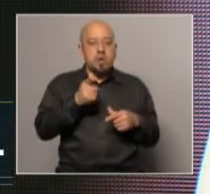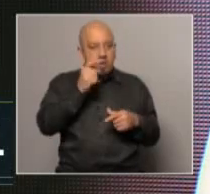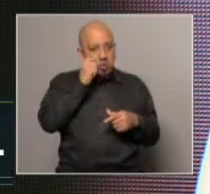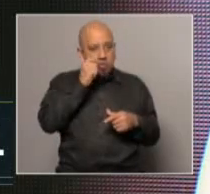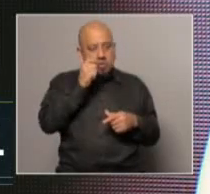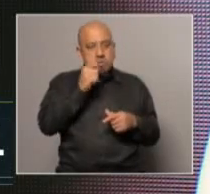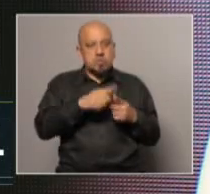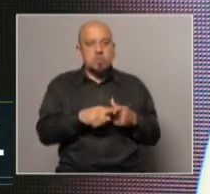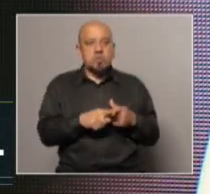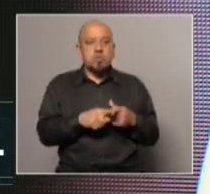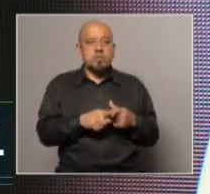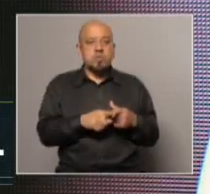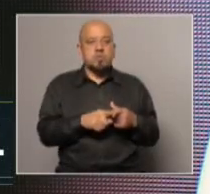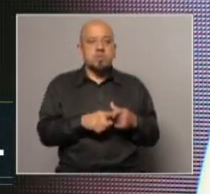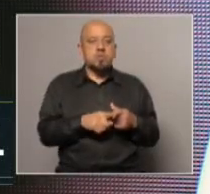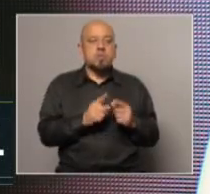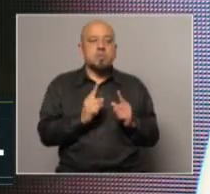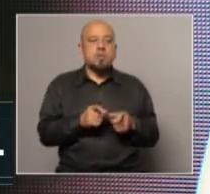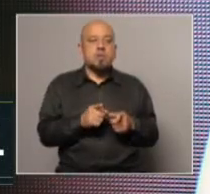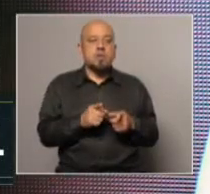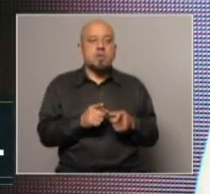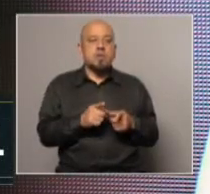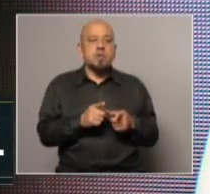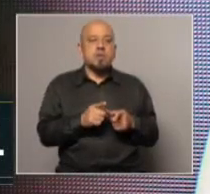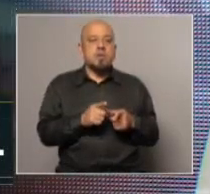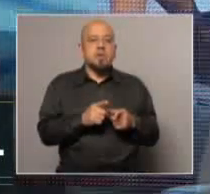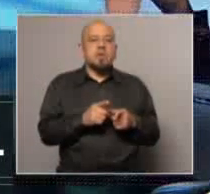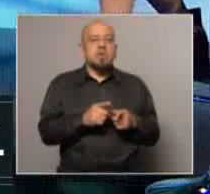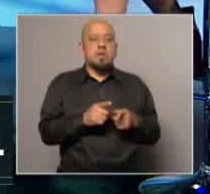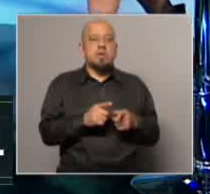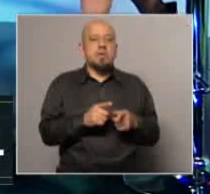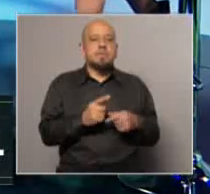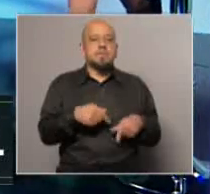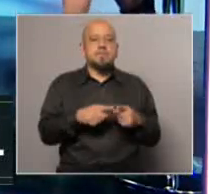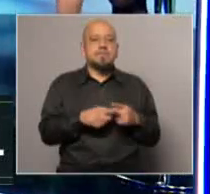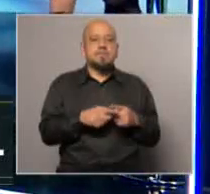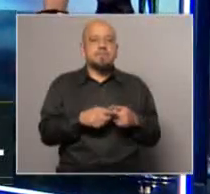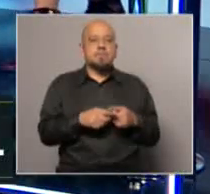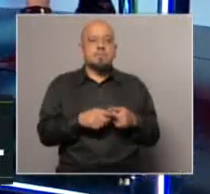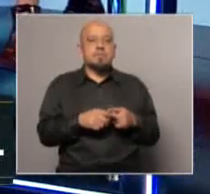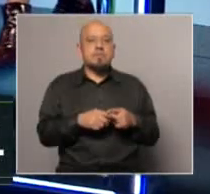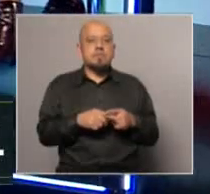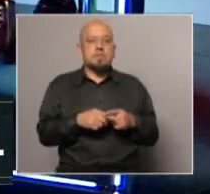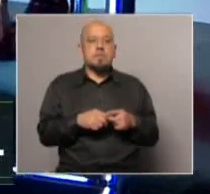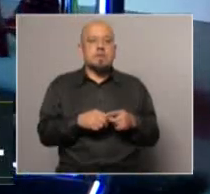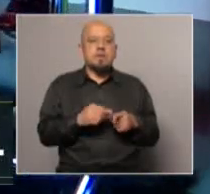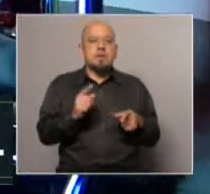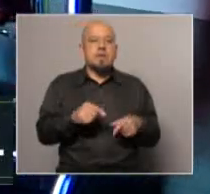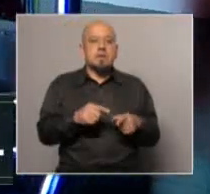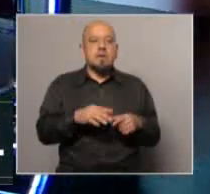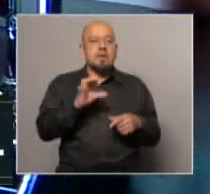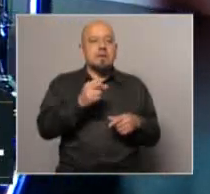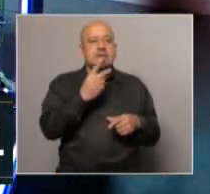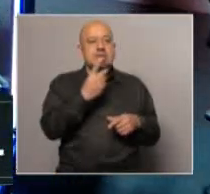en Uruguay, ¿no? Por otro lado, esta cuestión de destrabar el stock que había de 120 toneladas